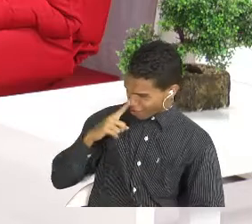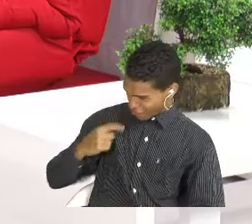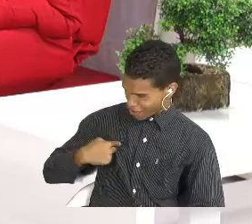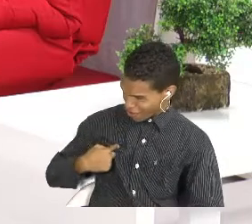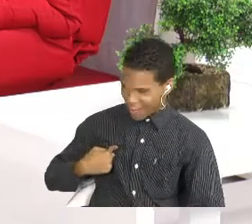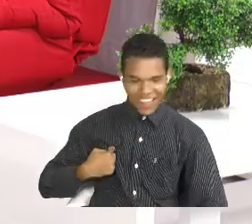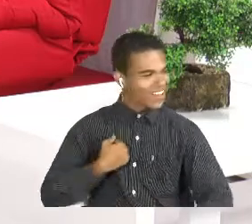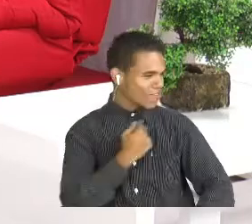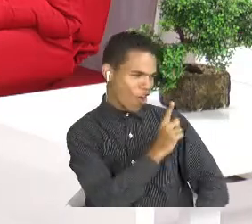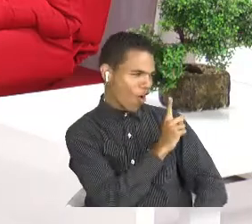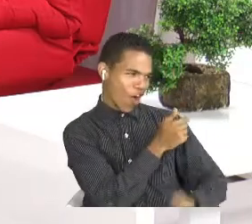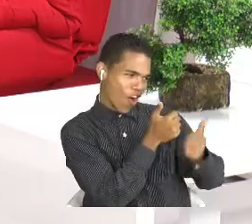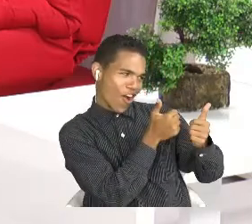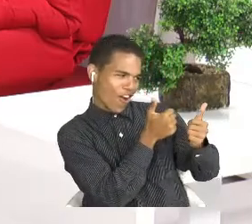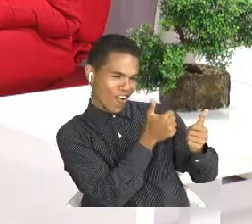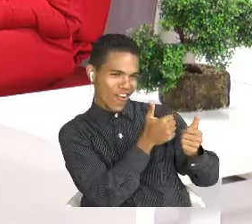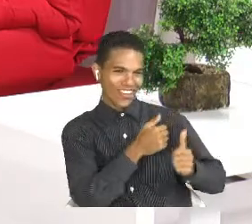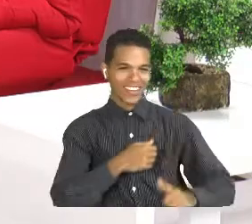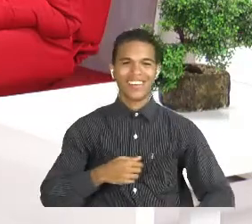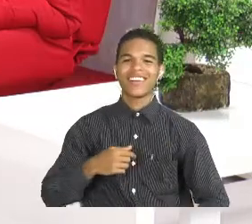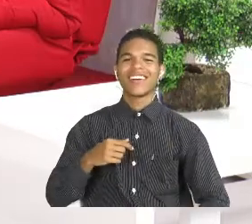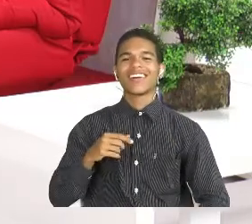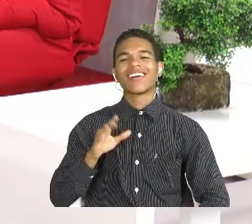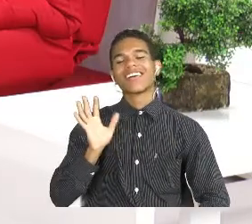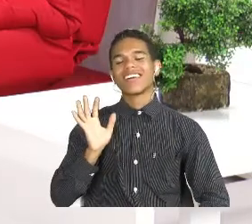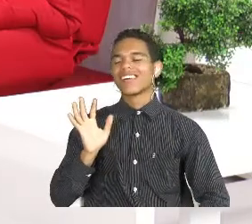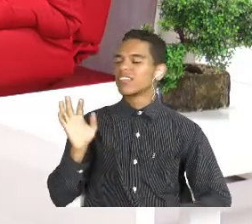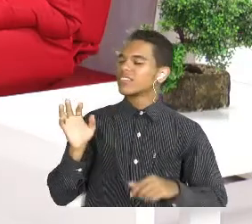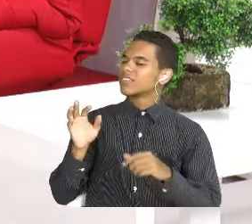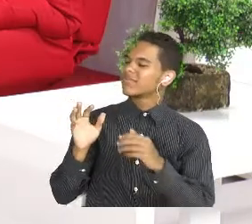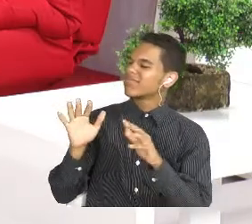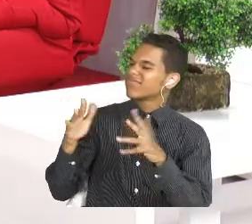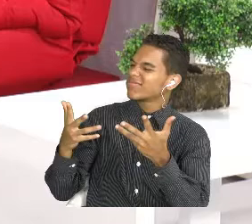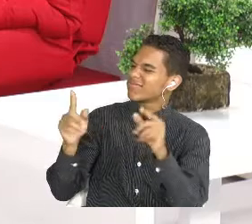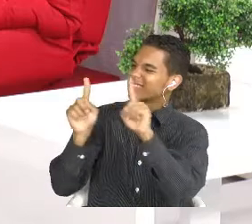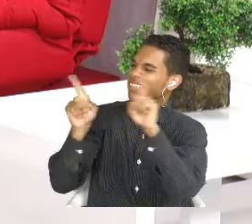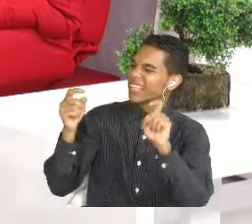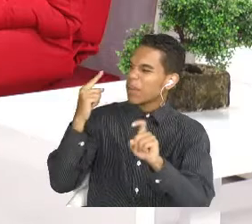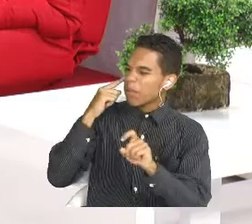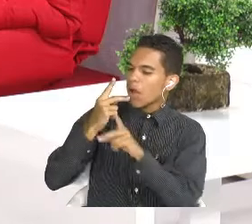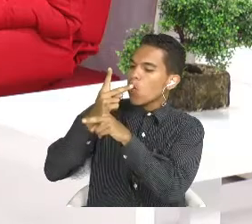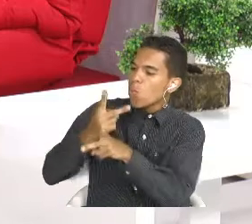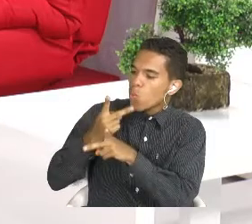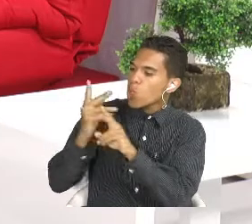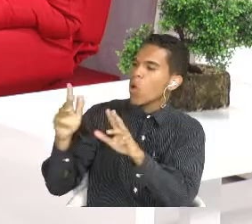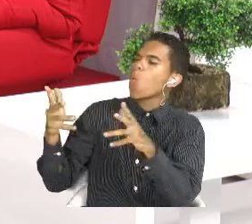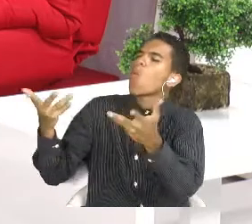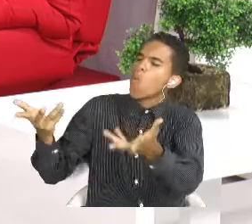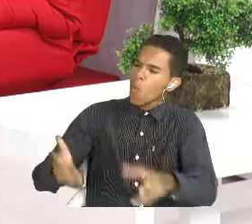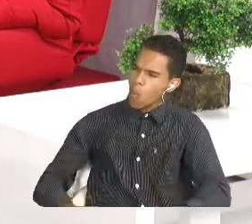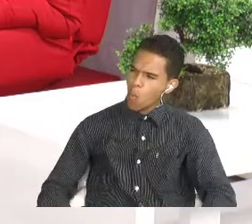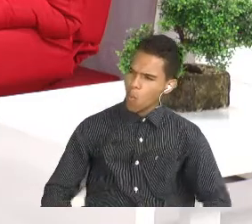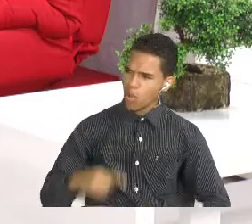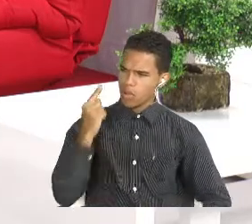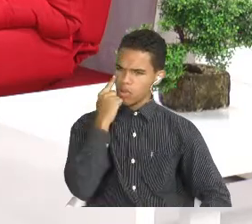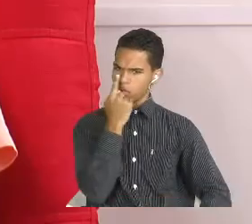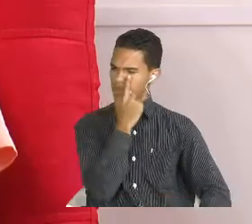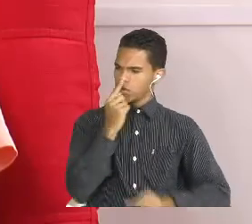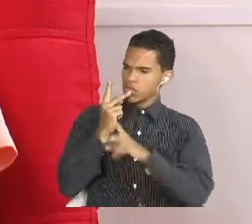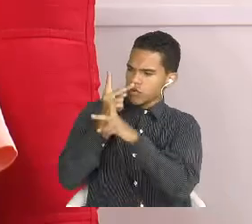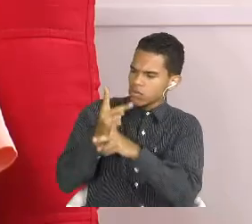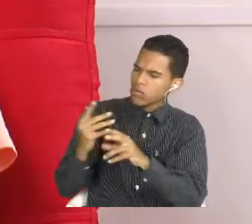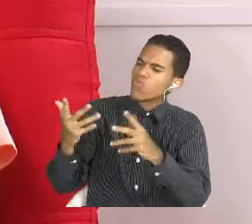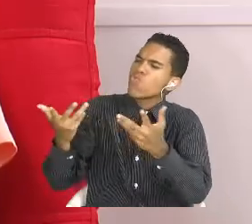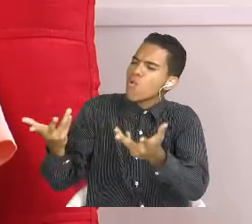bien. Doctor, ahora sí hablemos, porfa, de los tratamientos. Bueno, ya abordando el tema del tratamiento para este tipo